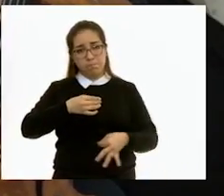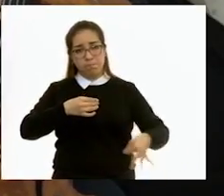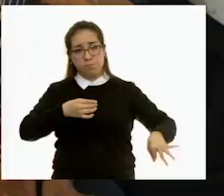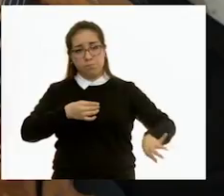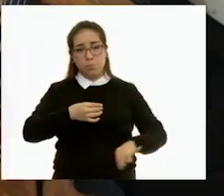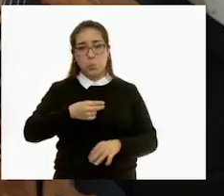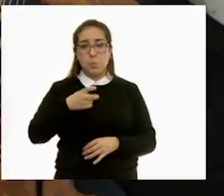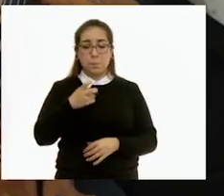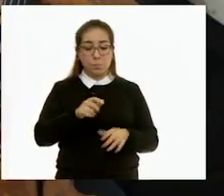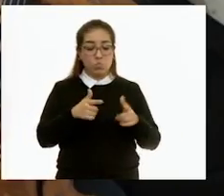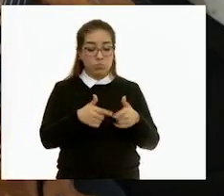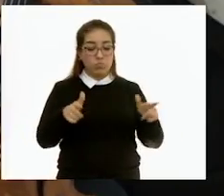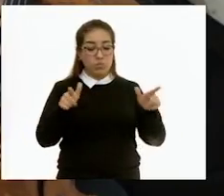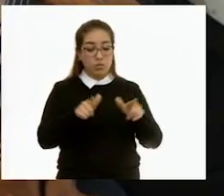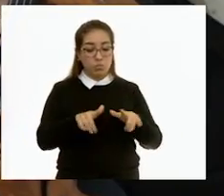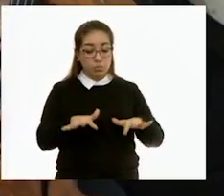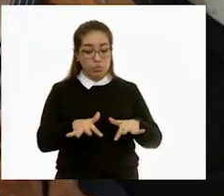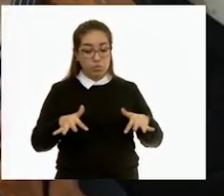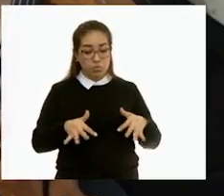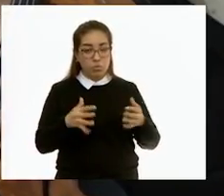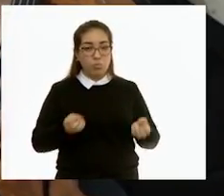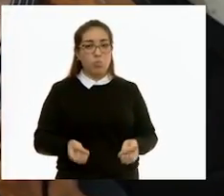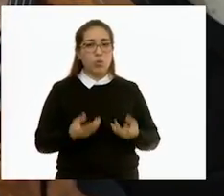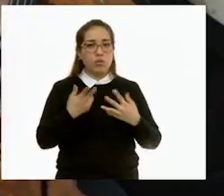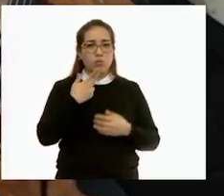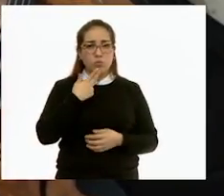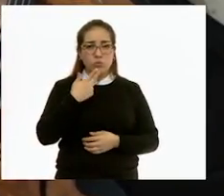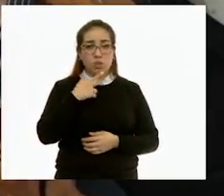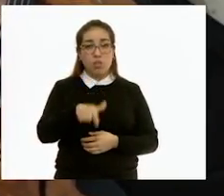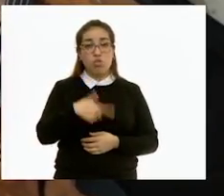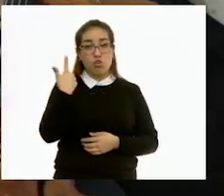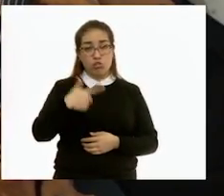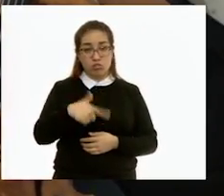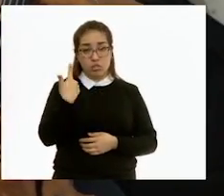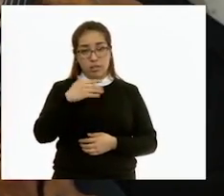caso de la orquesta sinfónica completa, utilizamos 12 chelos.